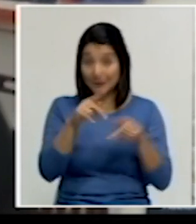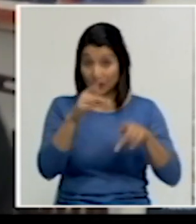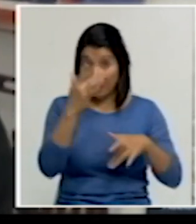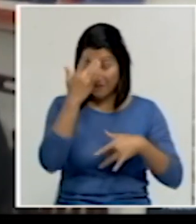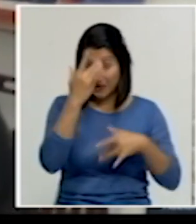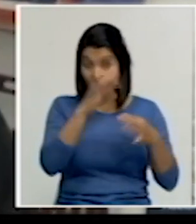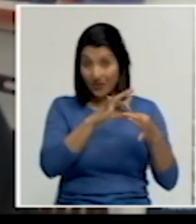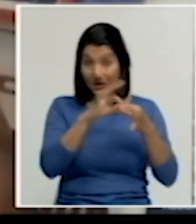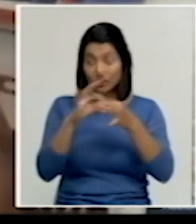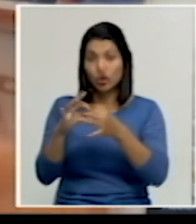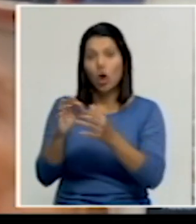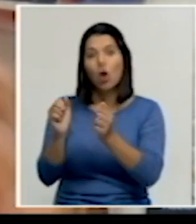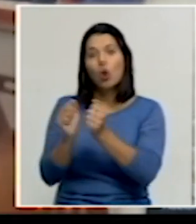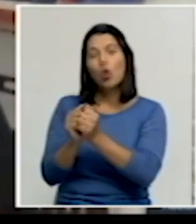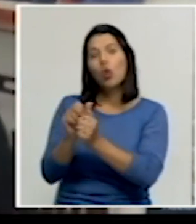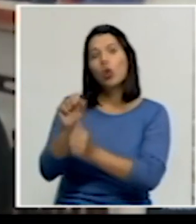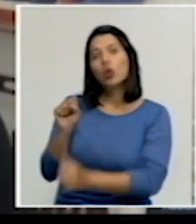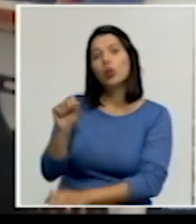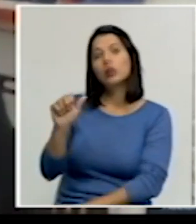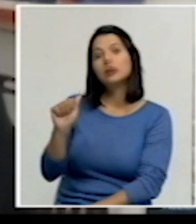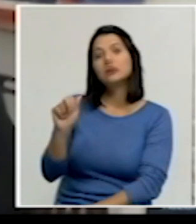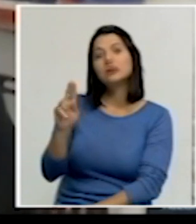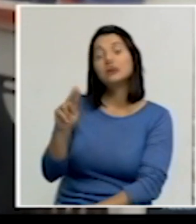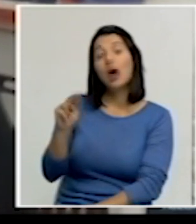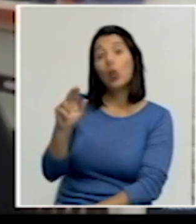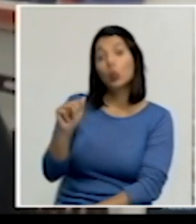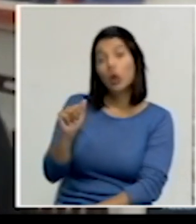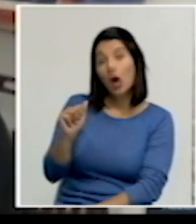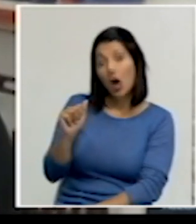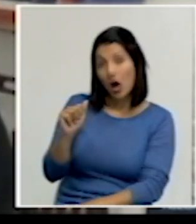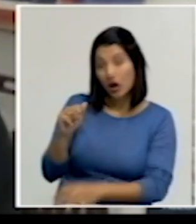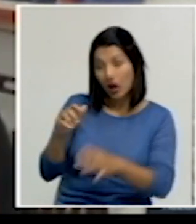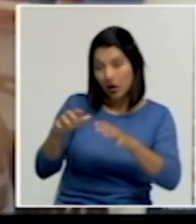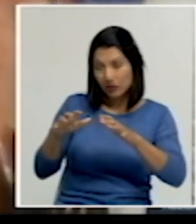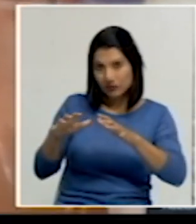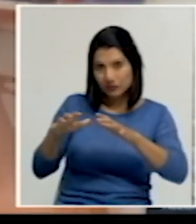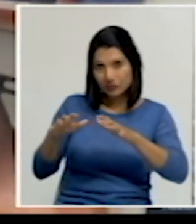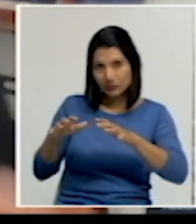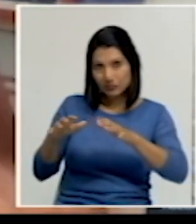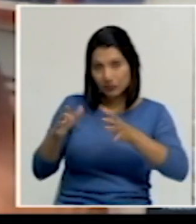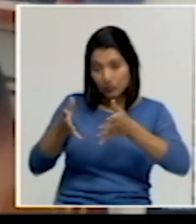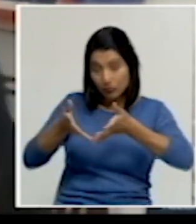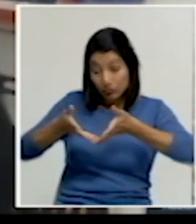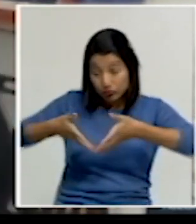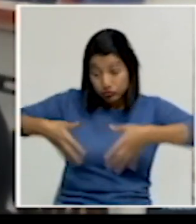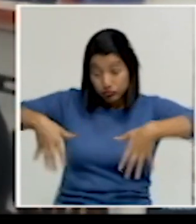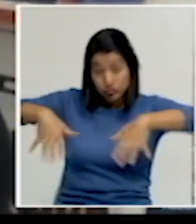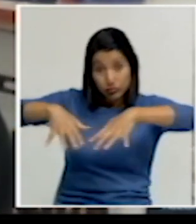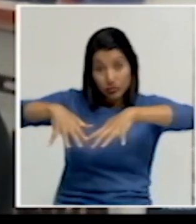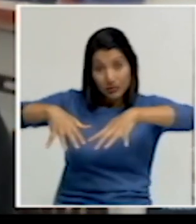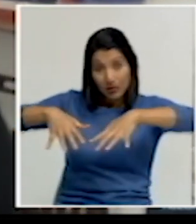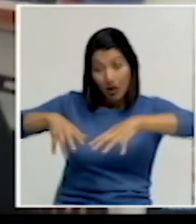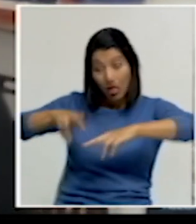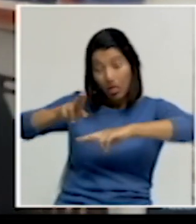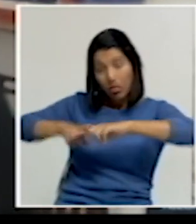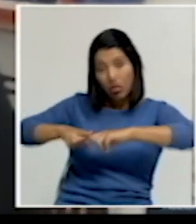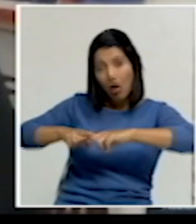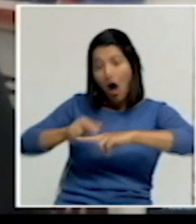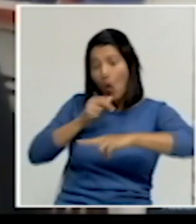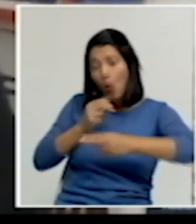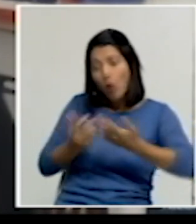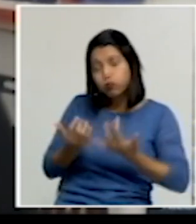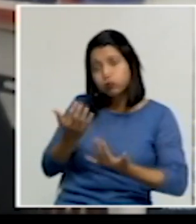estos saunas o estos baños en donde van hombres que quieren tener sexo con otros hombres,